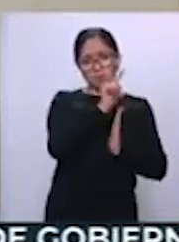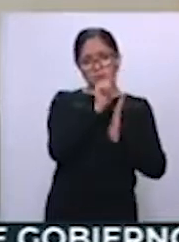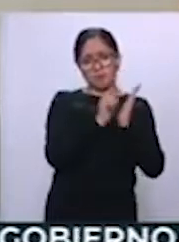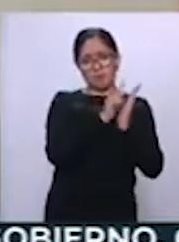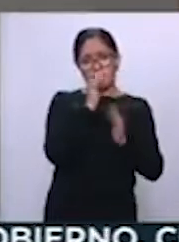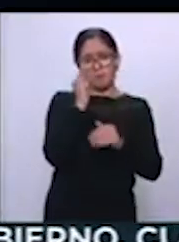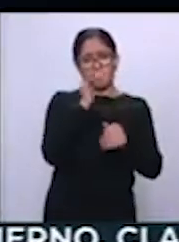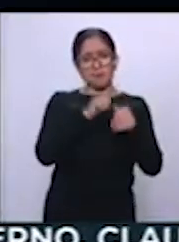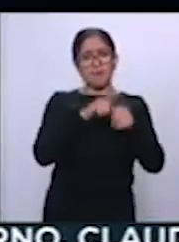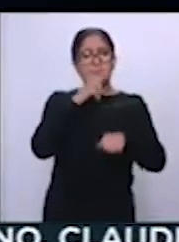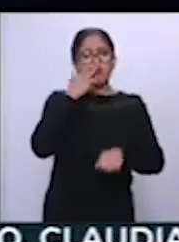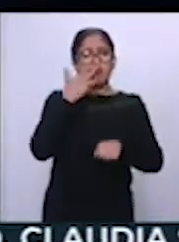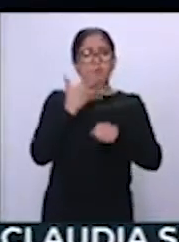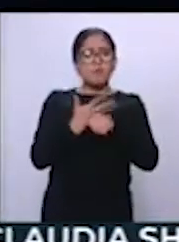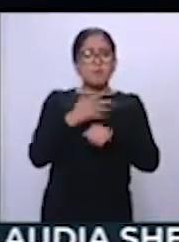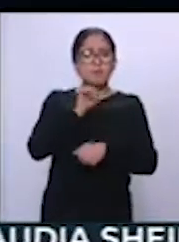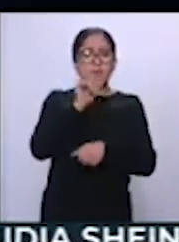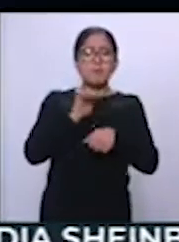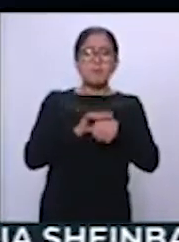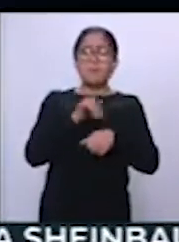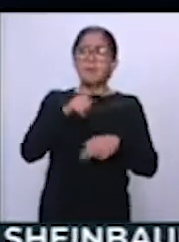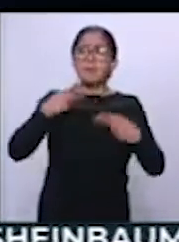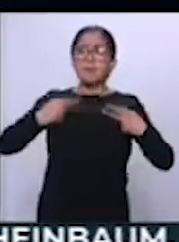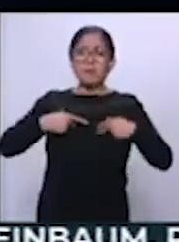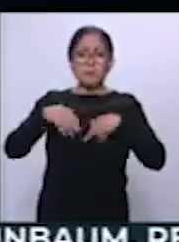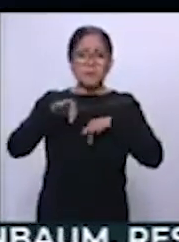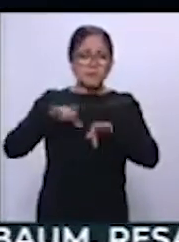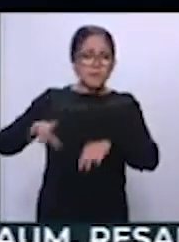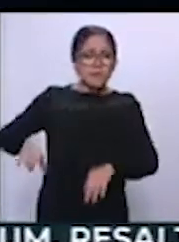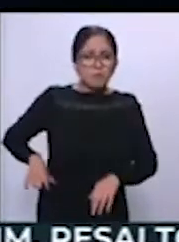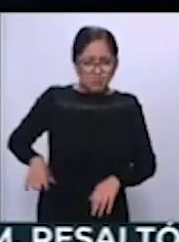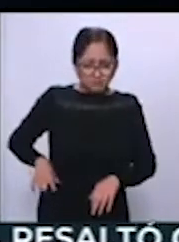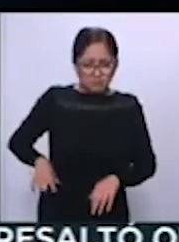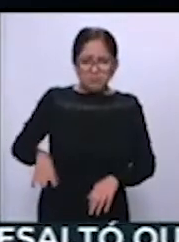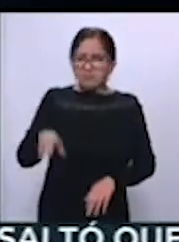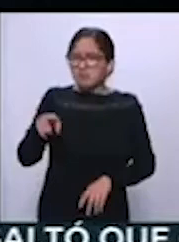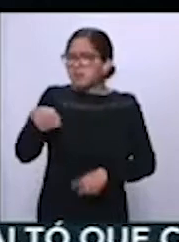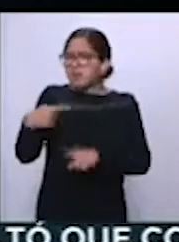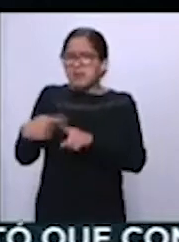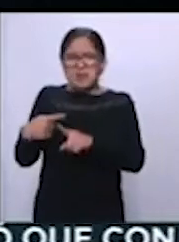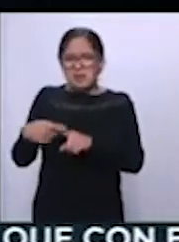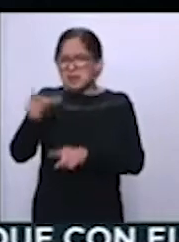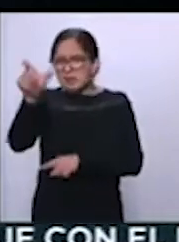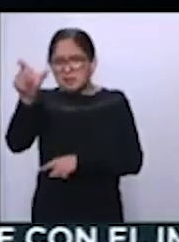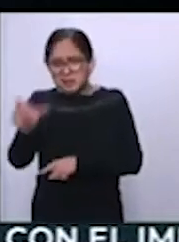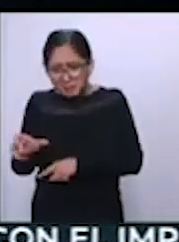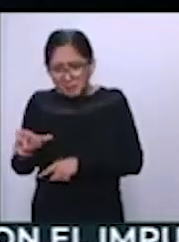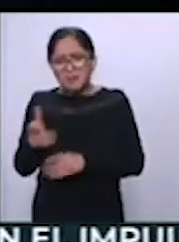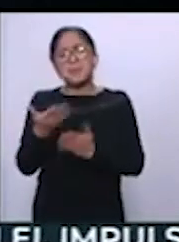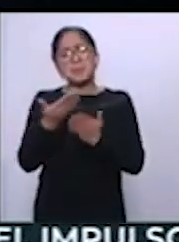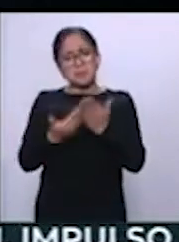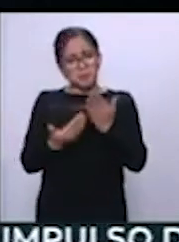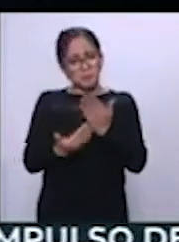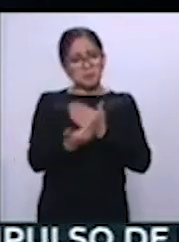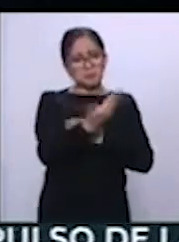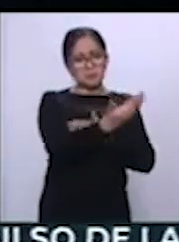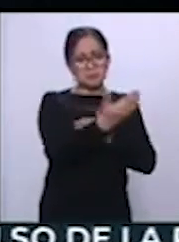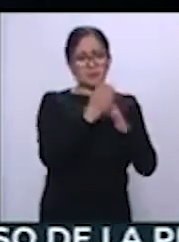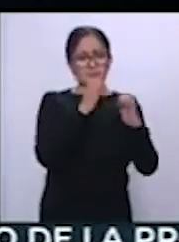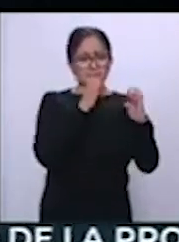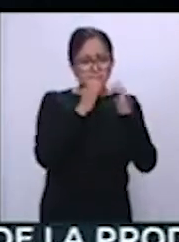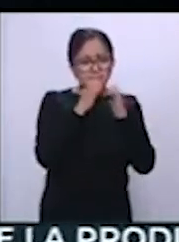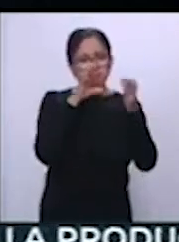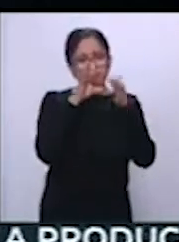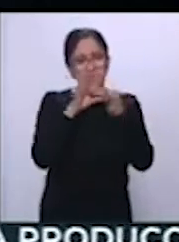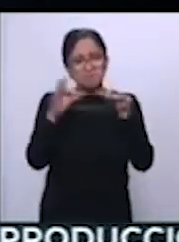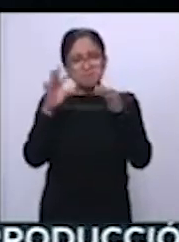Responsabilidades Administrativas de los Servidores Públicos. Bueno, pero ¿quién es Alfredo Castillo? Para eso está con nosotros y nos va a